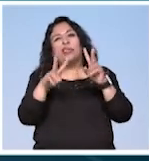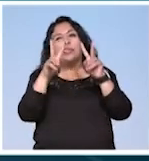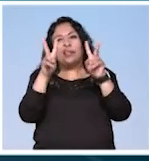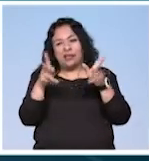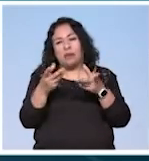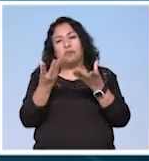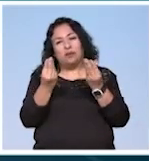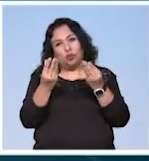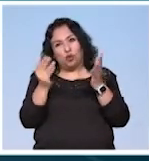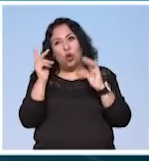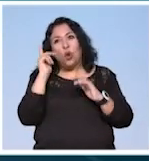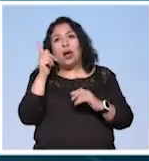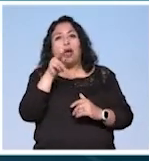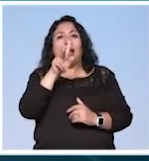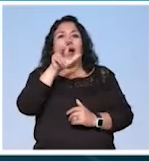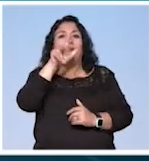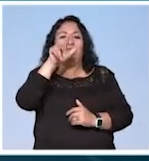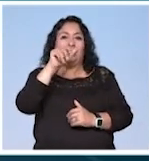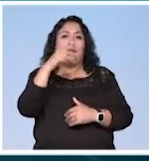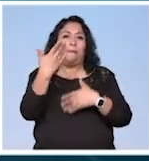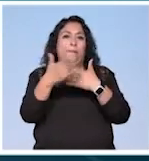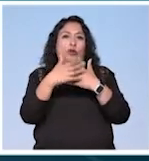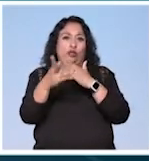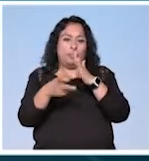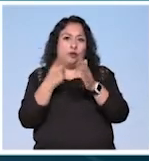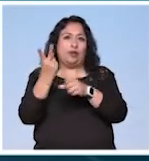tintero Esperemos que avelina nos acompañe de nuevo muy pronto